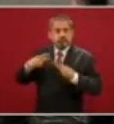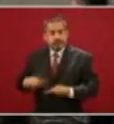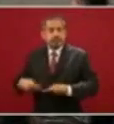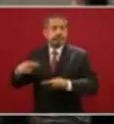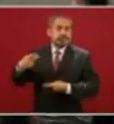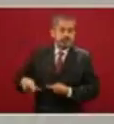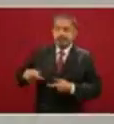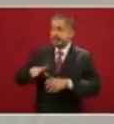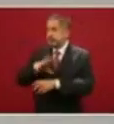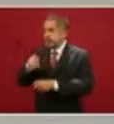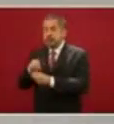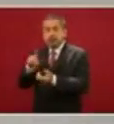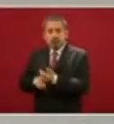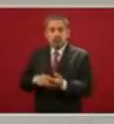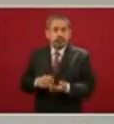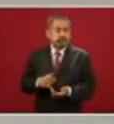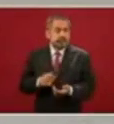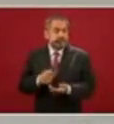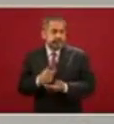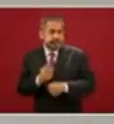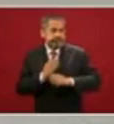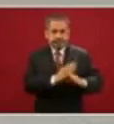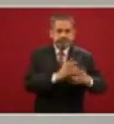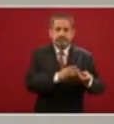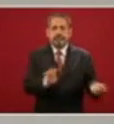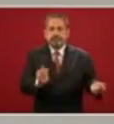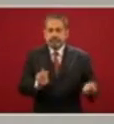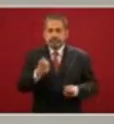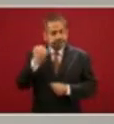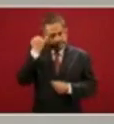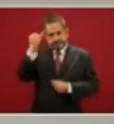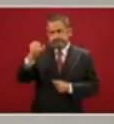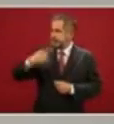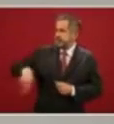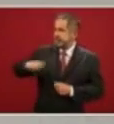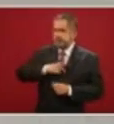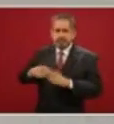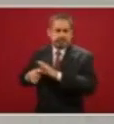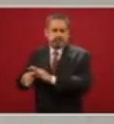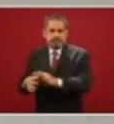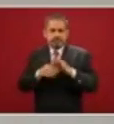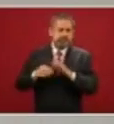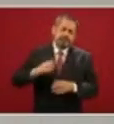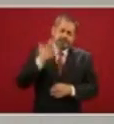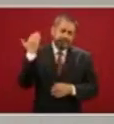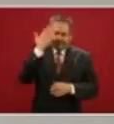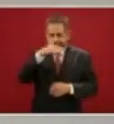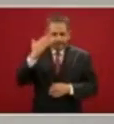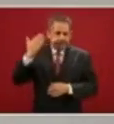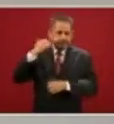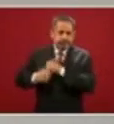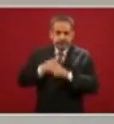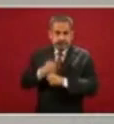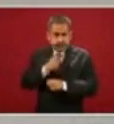el gobierno y de toda la sociedad. Ese es un principio fundamental que se conoce desde hace muchos años para tener